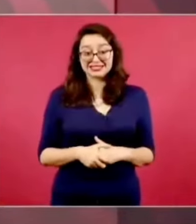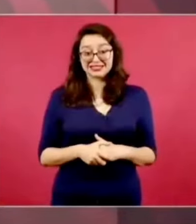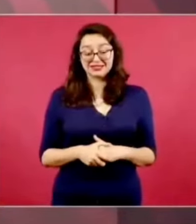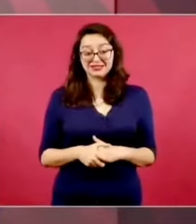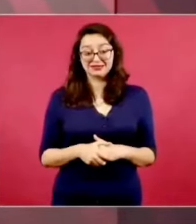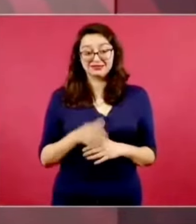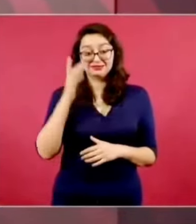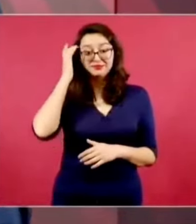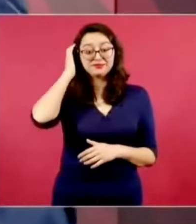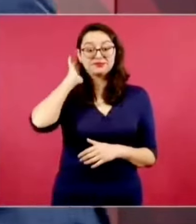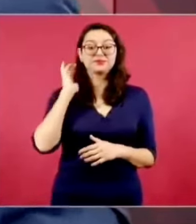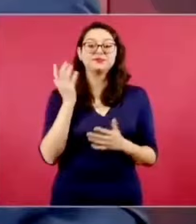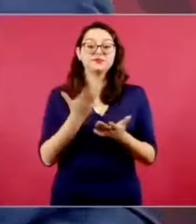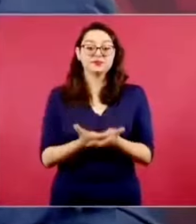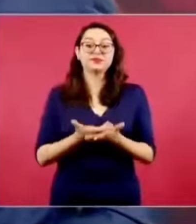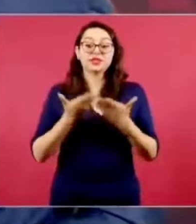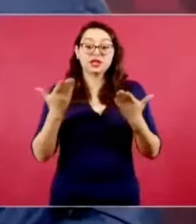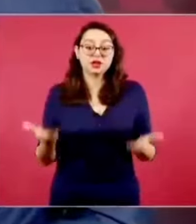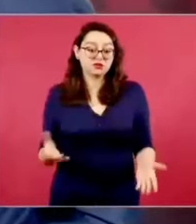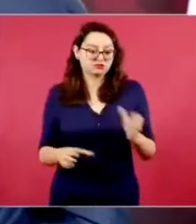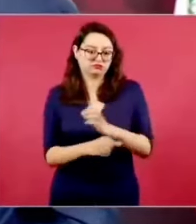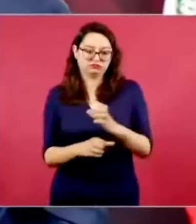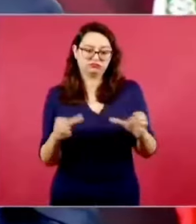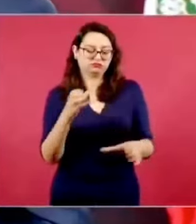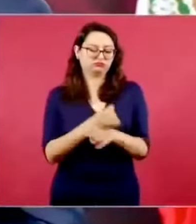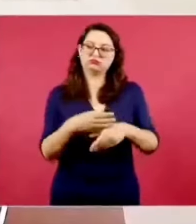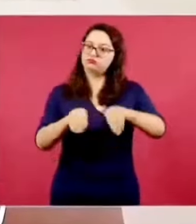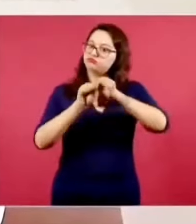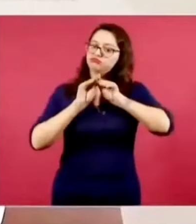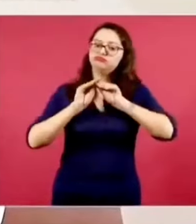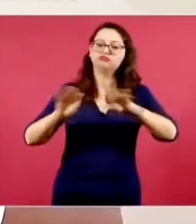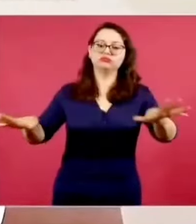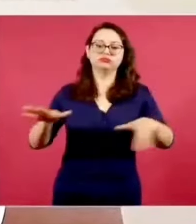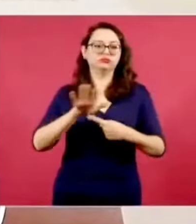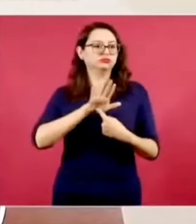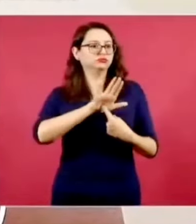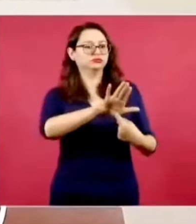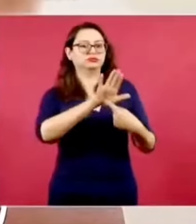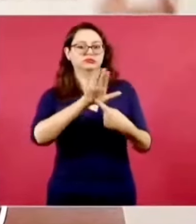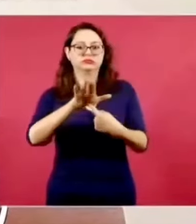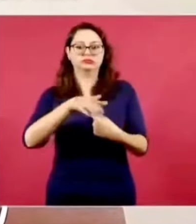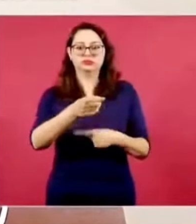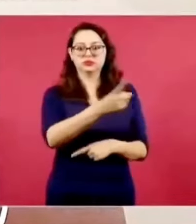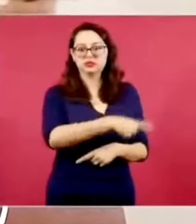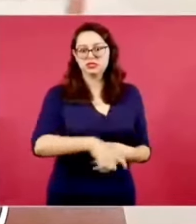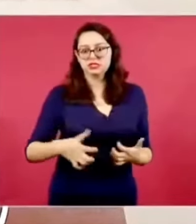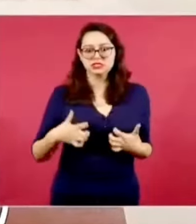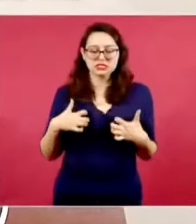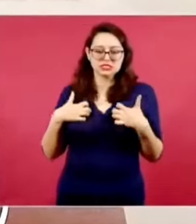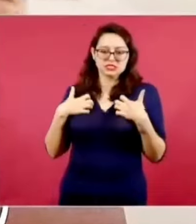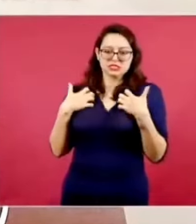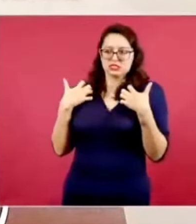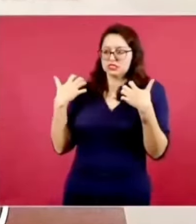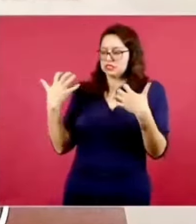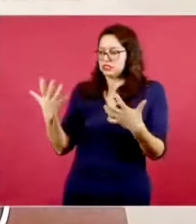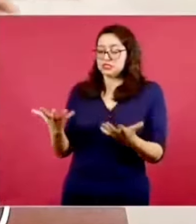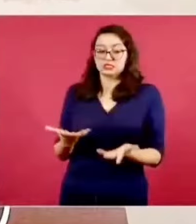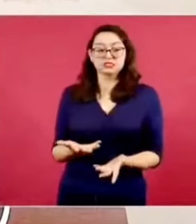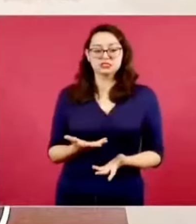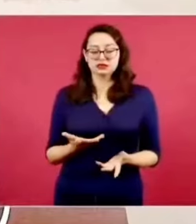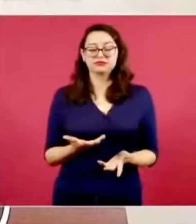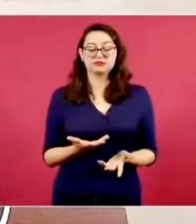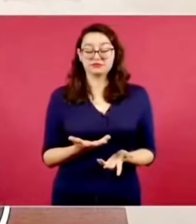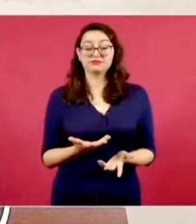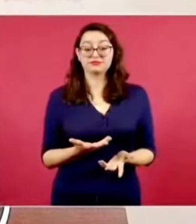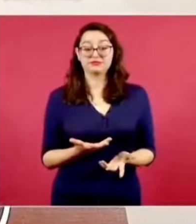pues se ventilan mal las cosas pues afloran